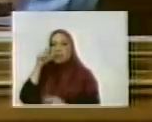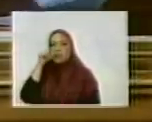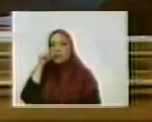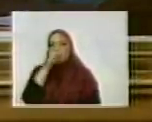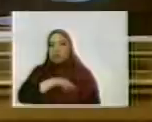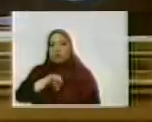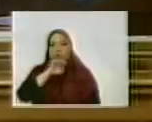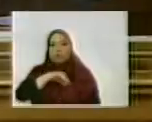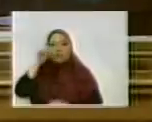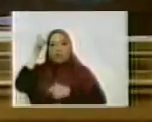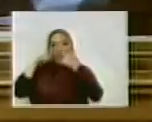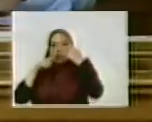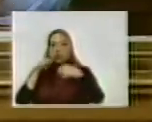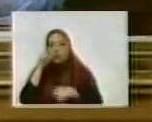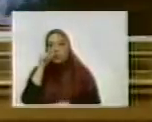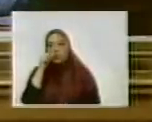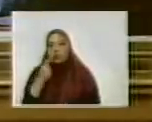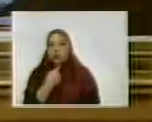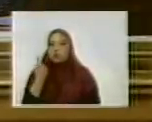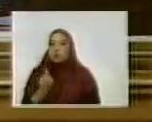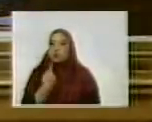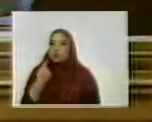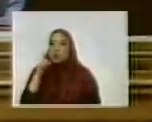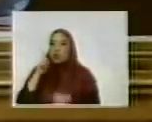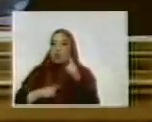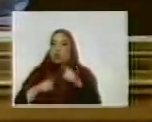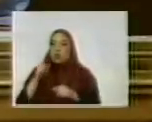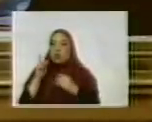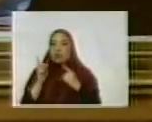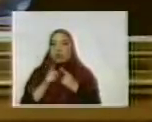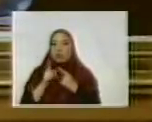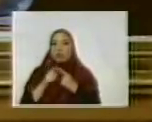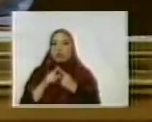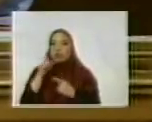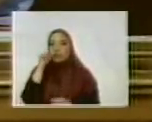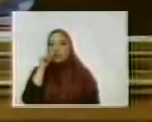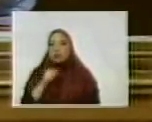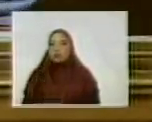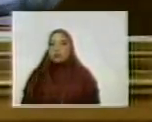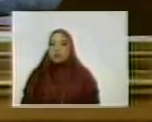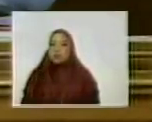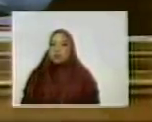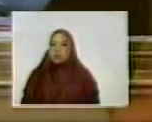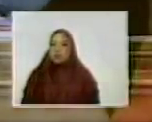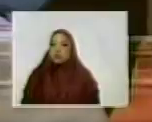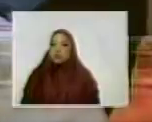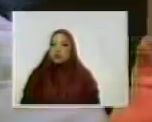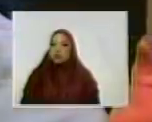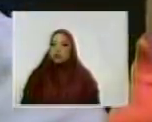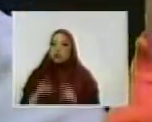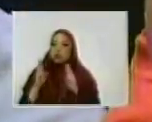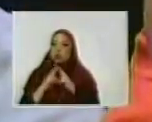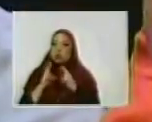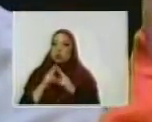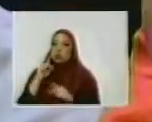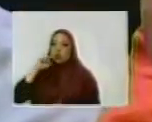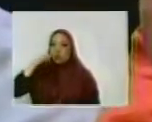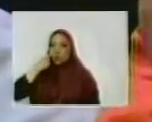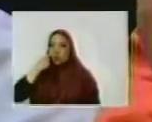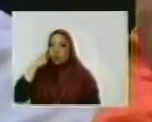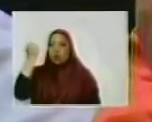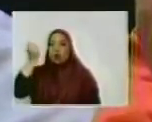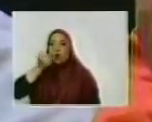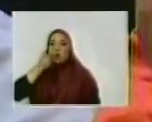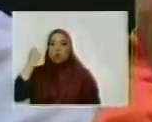comandante Chávez, la oposición entera sabe. ¿Tuvieron algún tipo de consideración? ¿Ustedes no recuerdan aquella